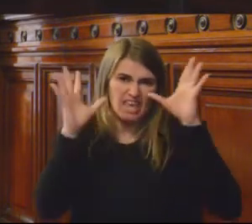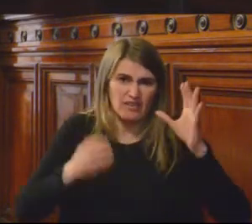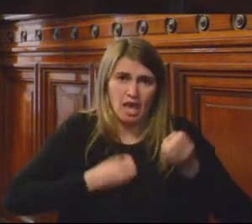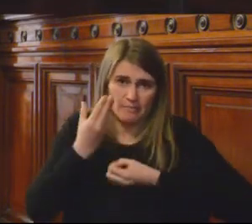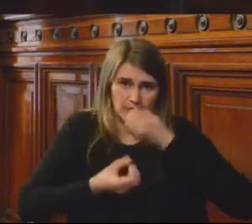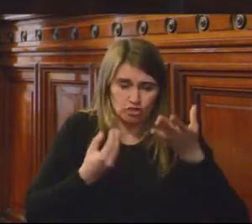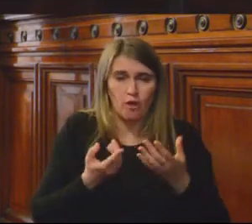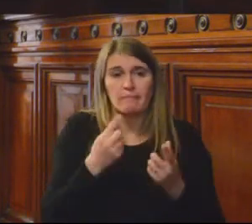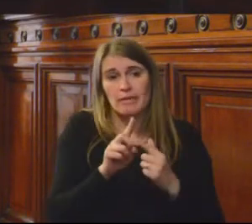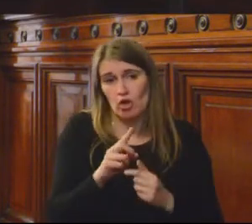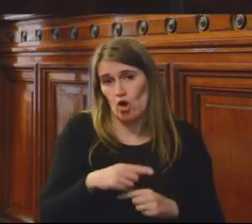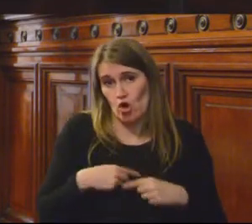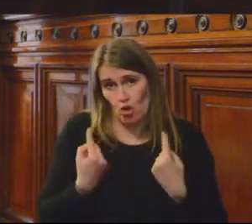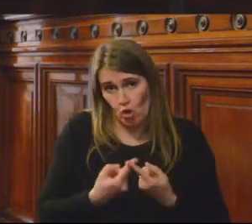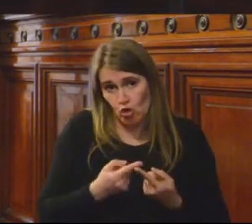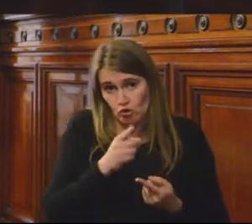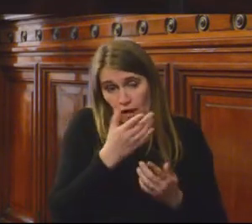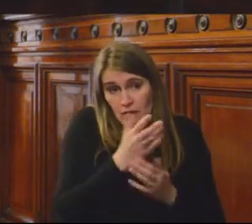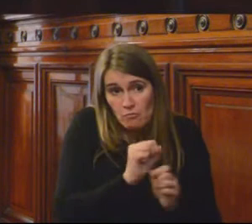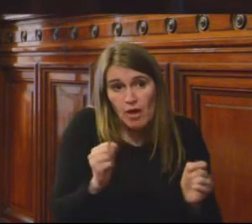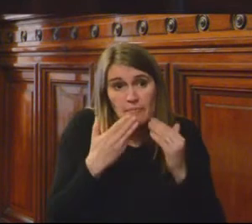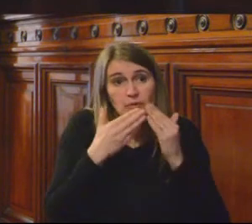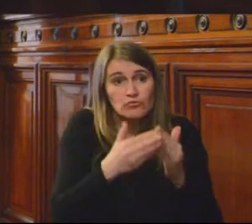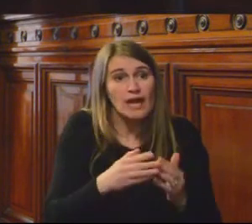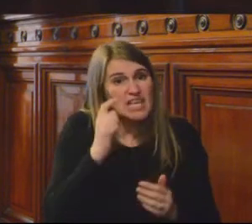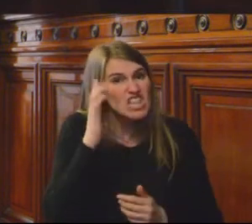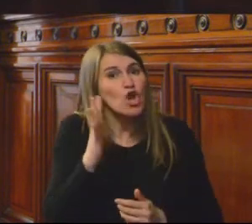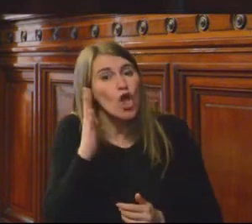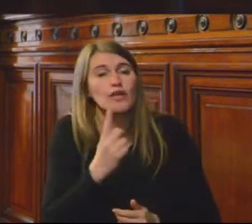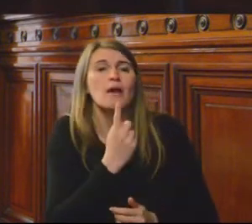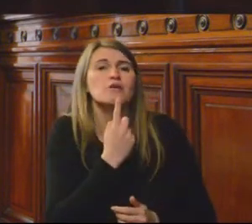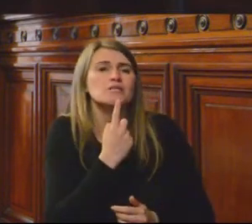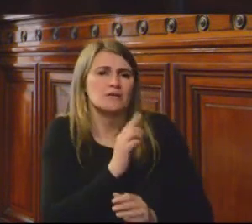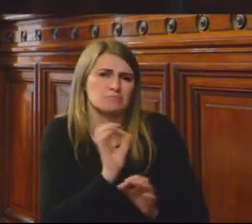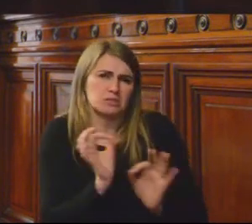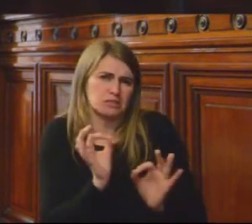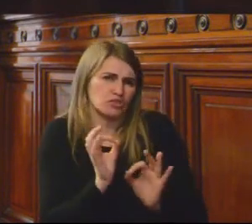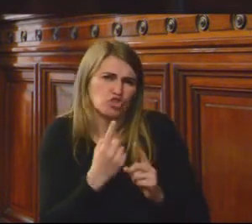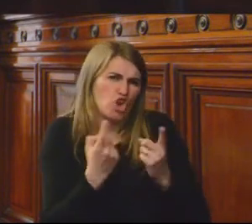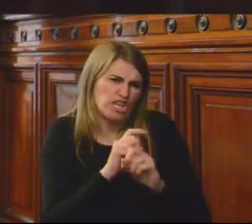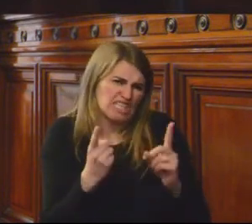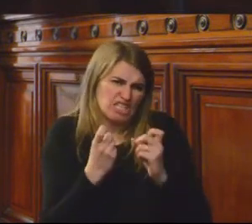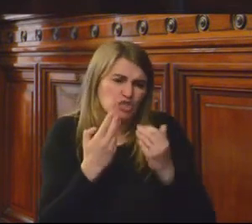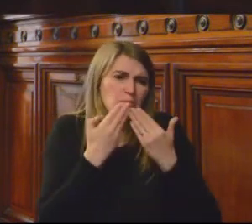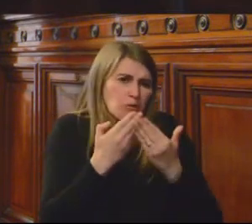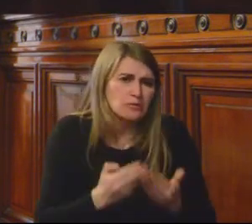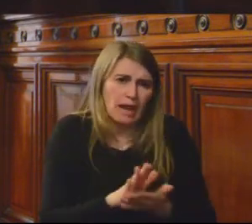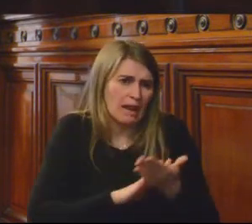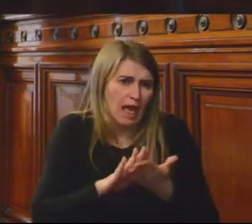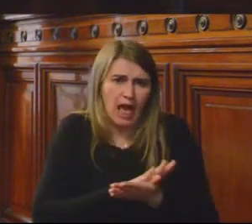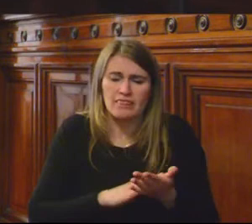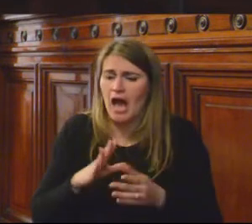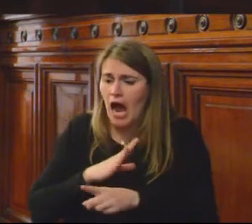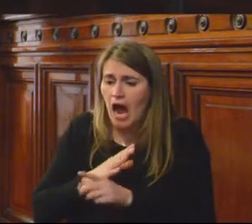hacemos, y si quieren lo podemos hacer, podemos preguntarle cuál es la ideología política, pero nosotros básicamente documentamos todos los casos y acompañamos a todas las víctimas que quieran